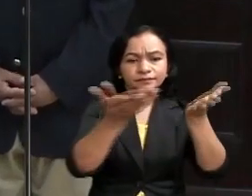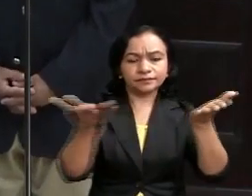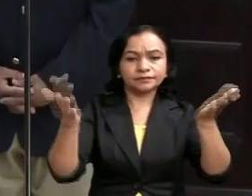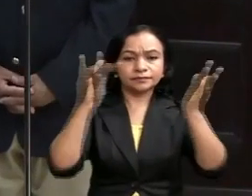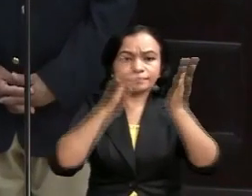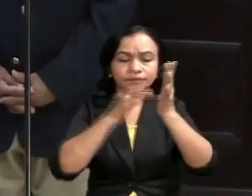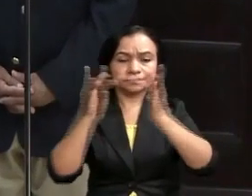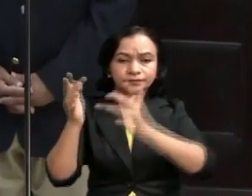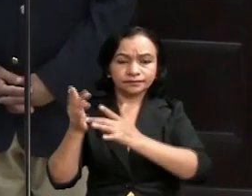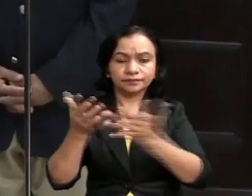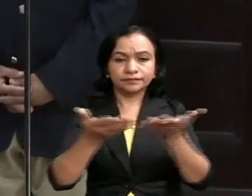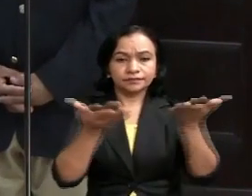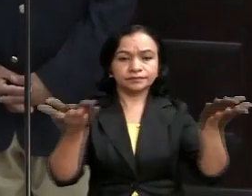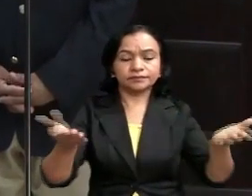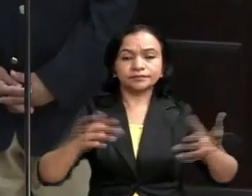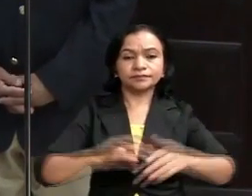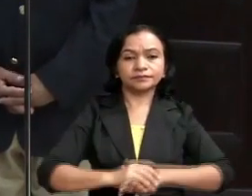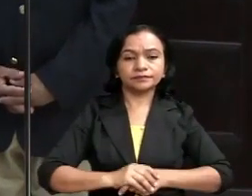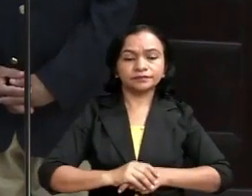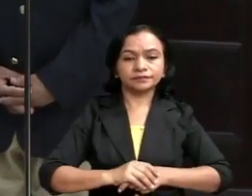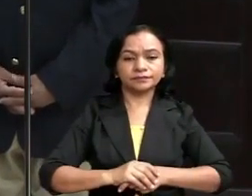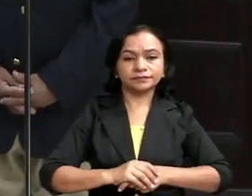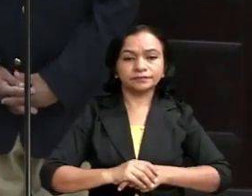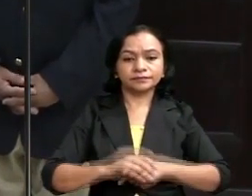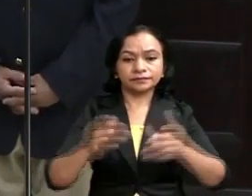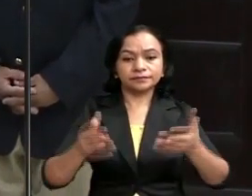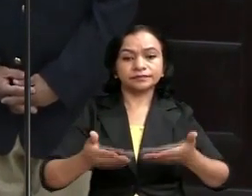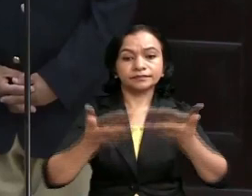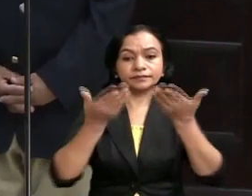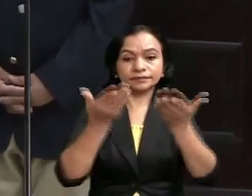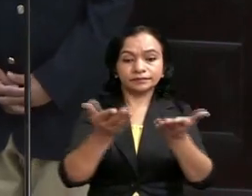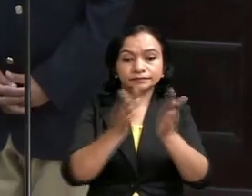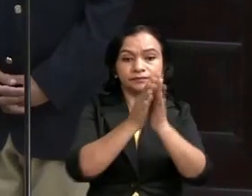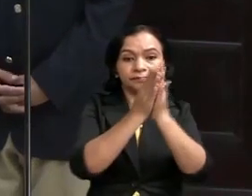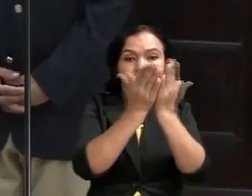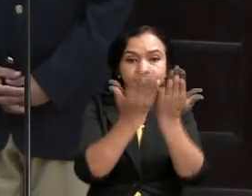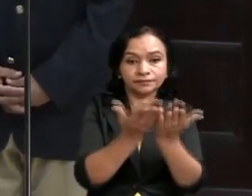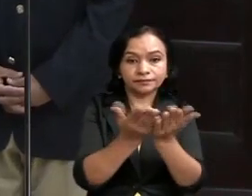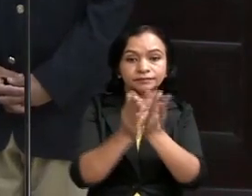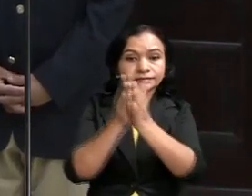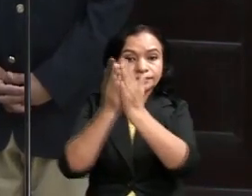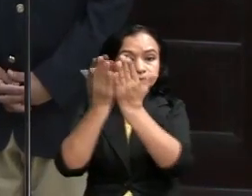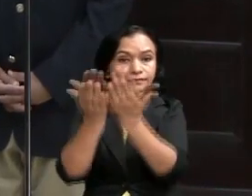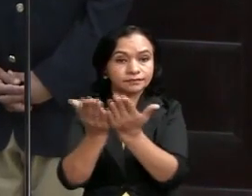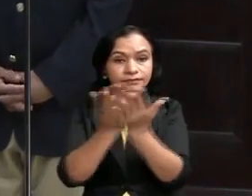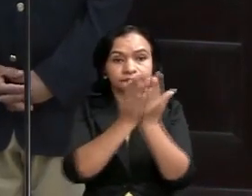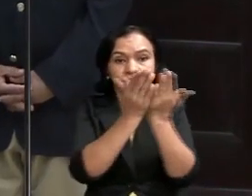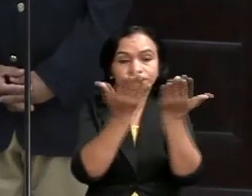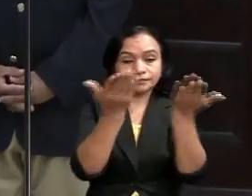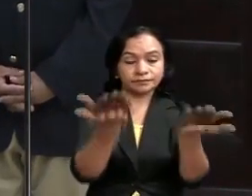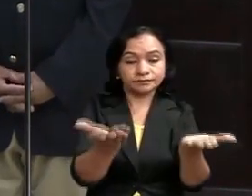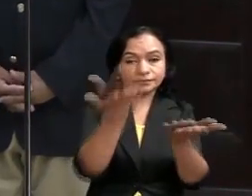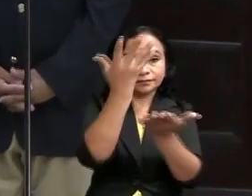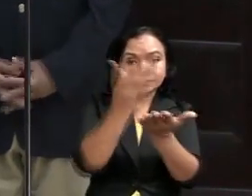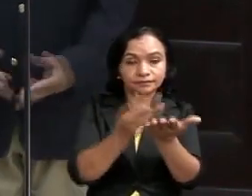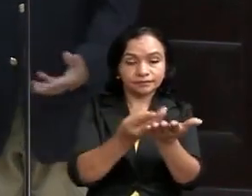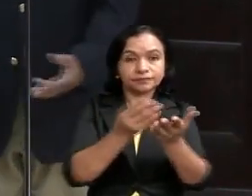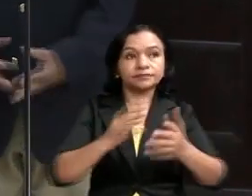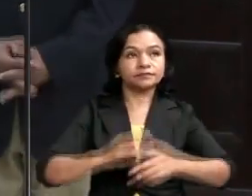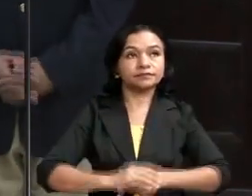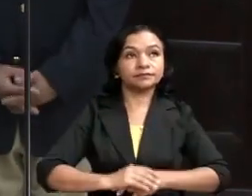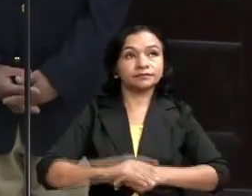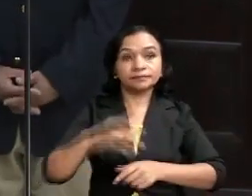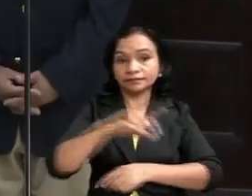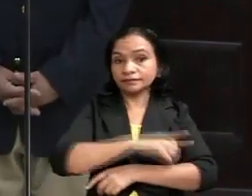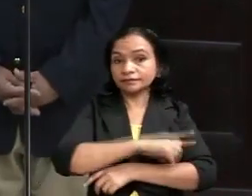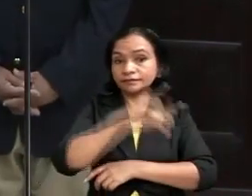Cristo. And delivering a Bible. Y entregando una Biblia. We have delivered about 80,000 Bibles so far. Hasta el día de hoy